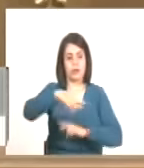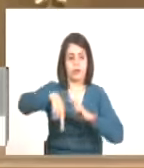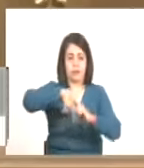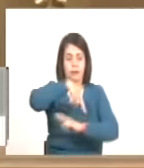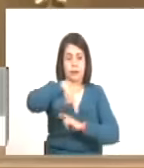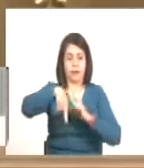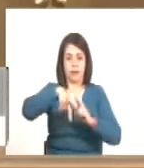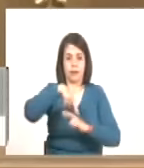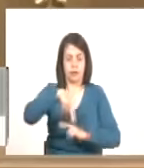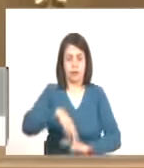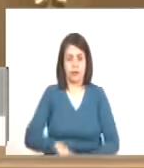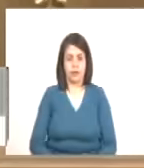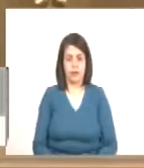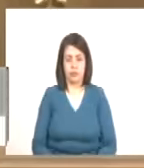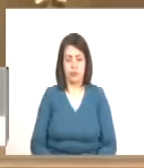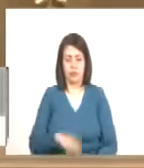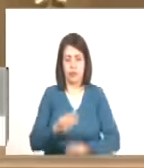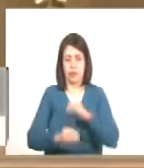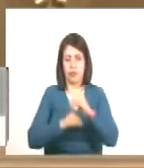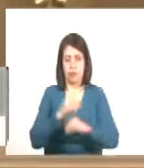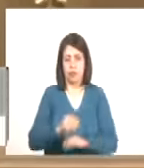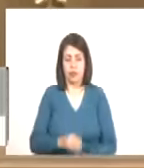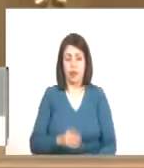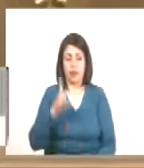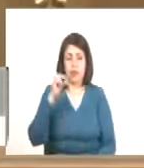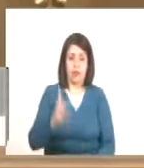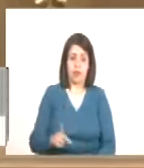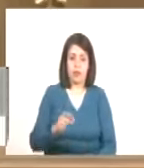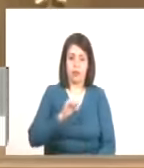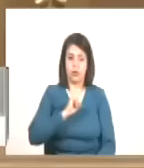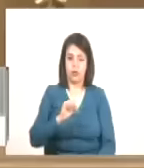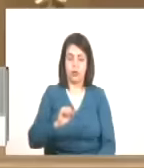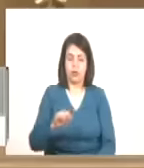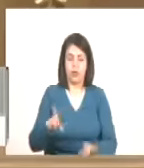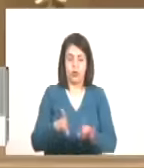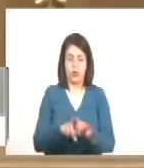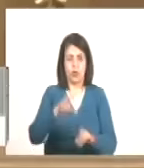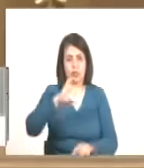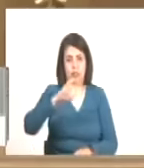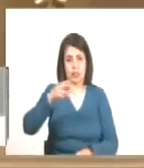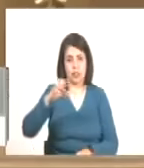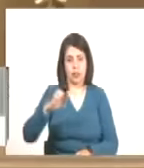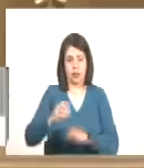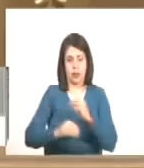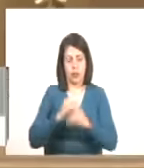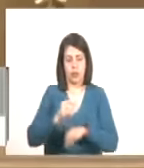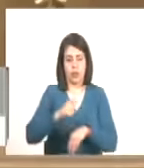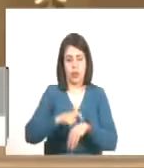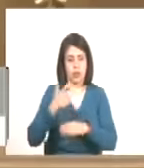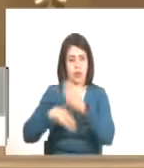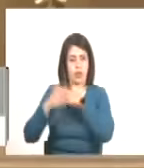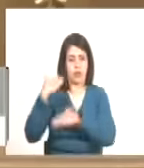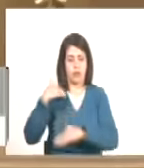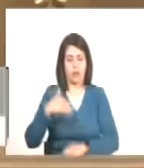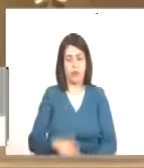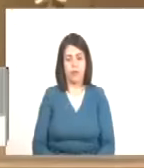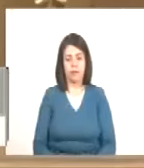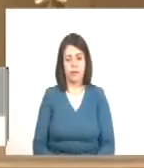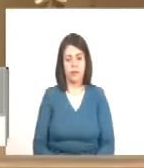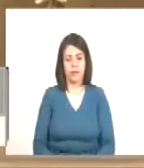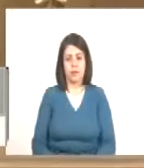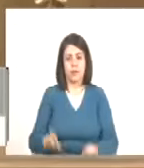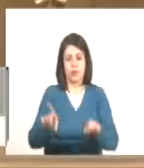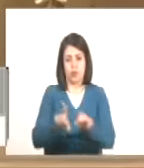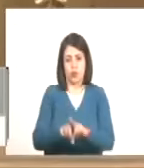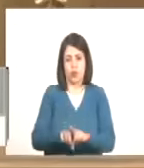revolucionarios, que hacer y que debemos ser como el Che lo hizo en sus tiempos. Y ser como el